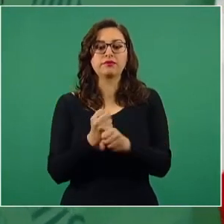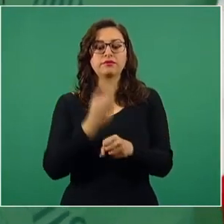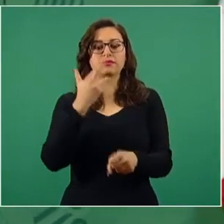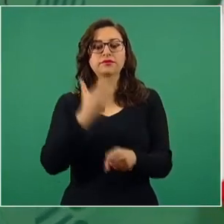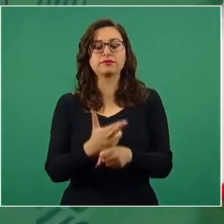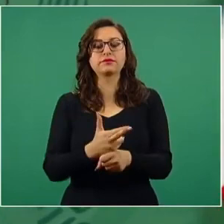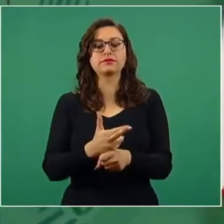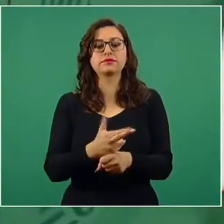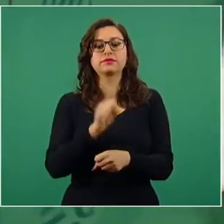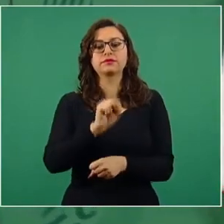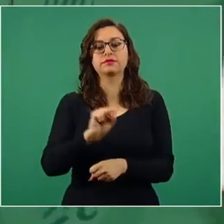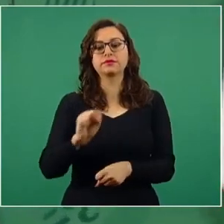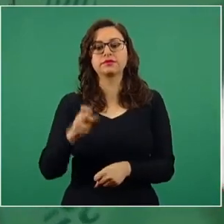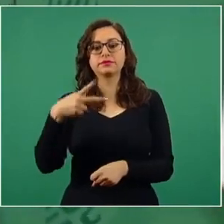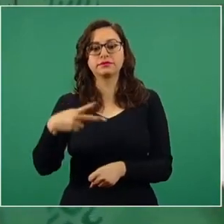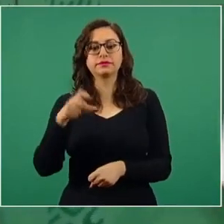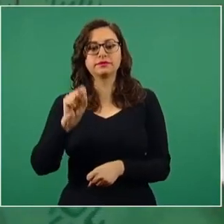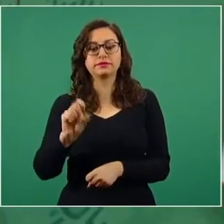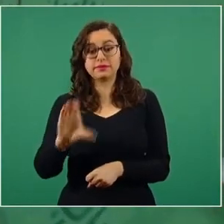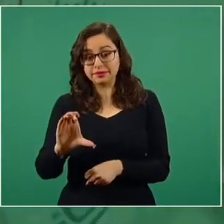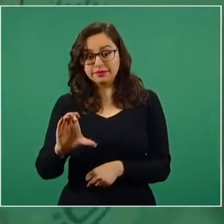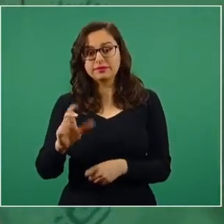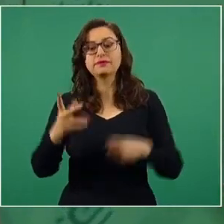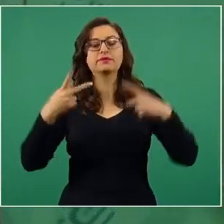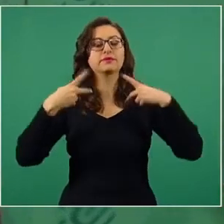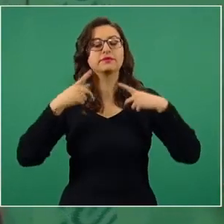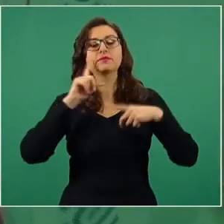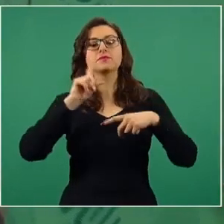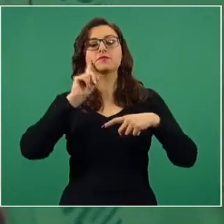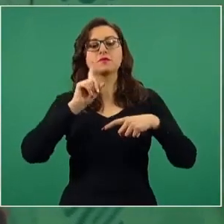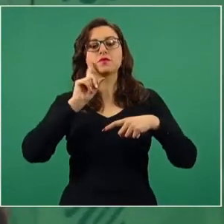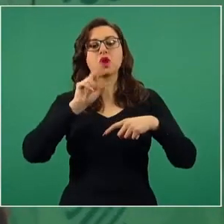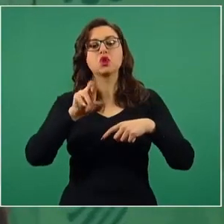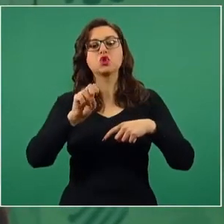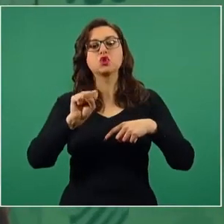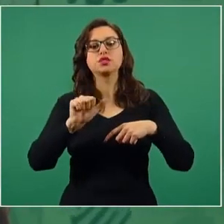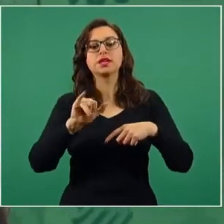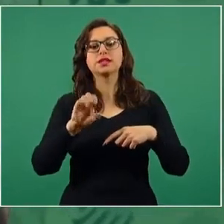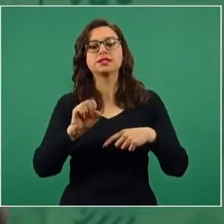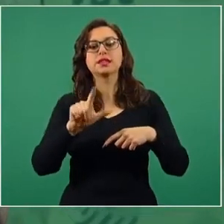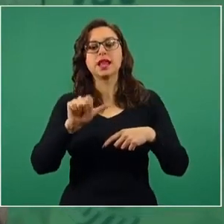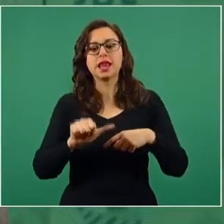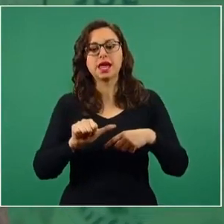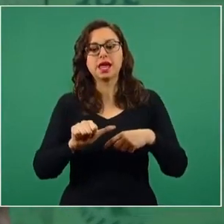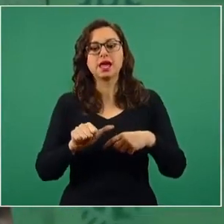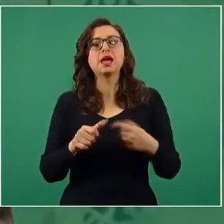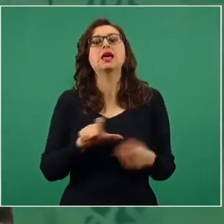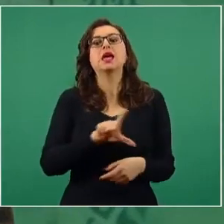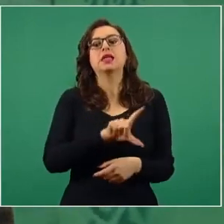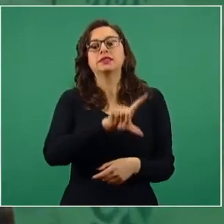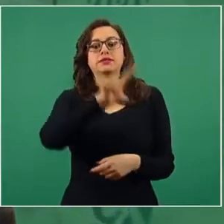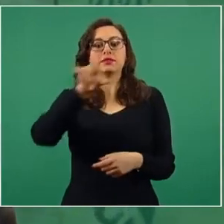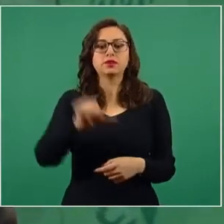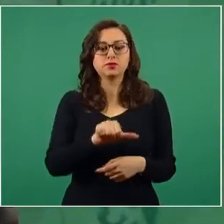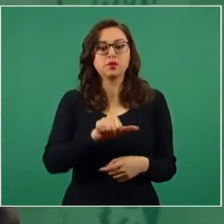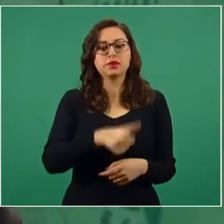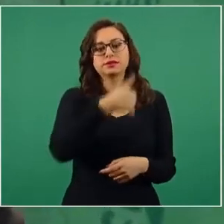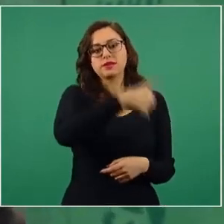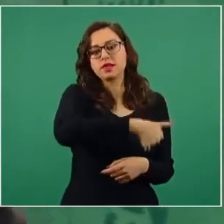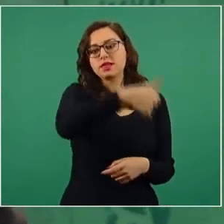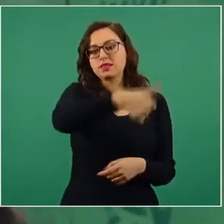de Seguridad Pública y Protección Ciudadana, Rosa Isela, y luego todos los